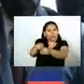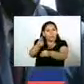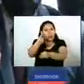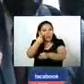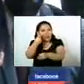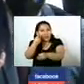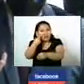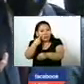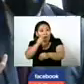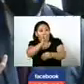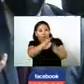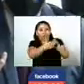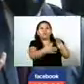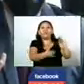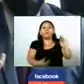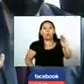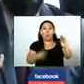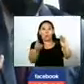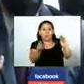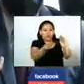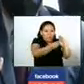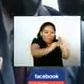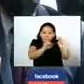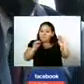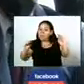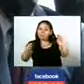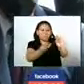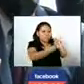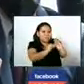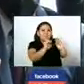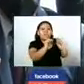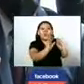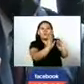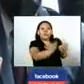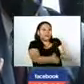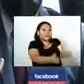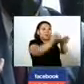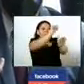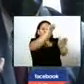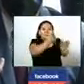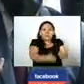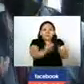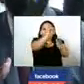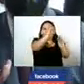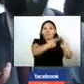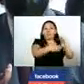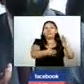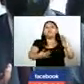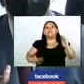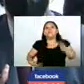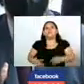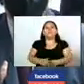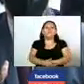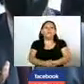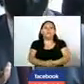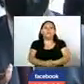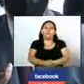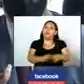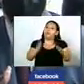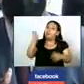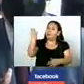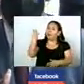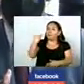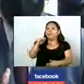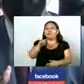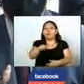casa presidencial específicamente de las cuentas institucionales de casa presidencial en primer momento algunas de estas